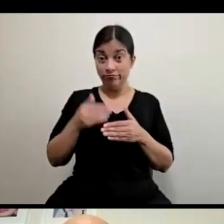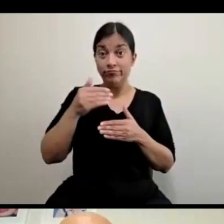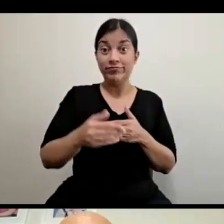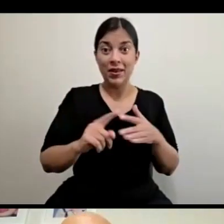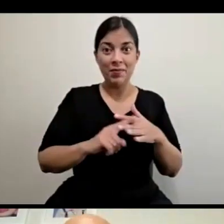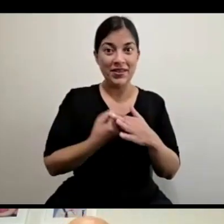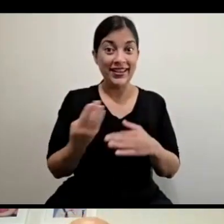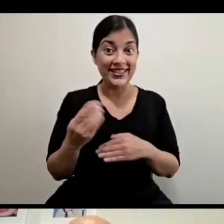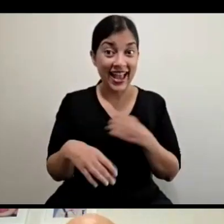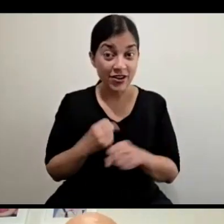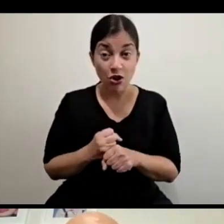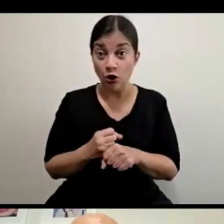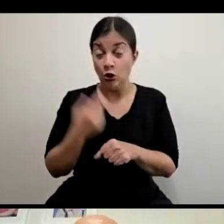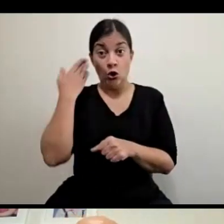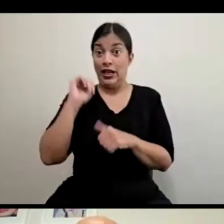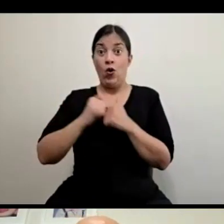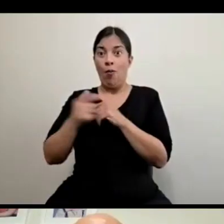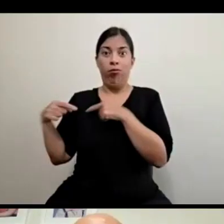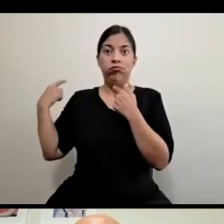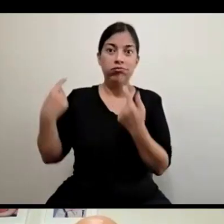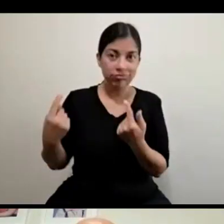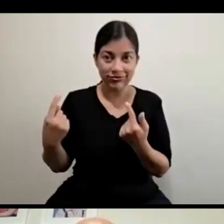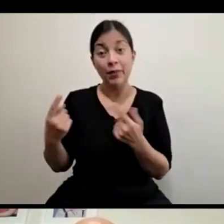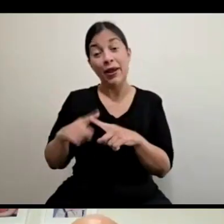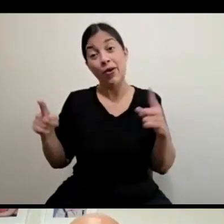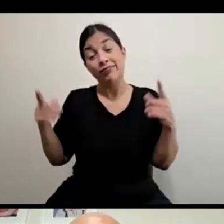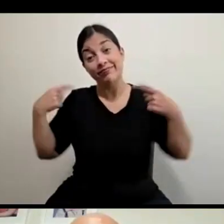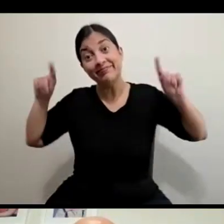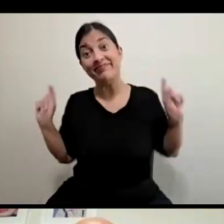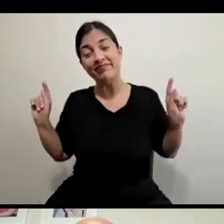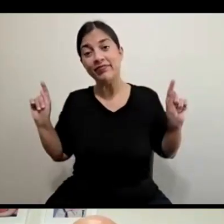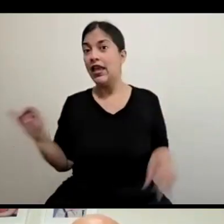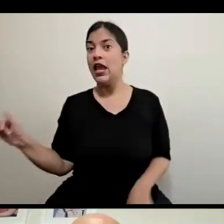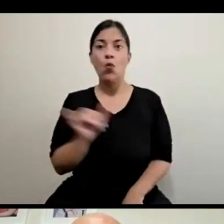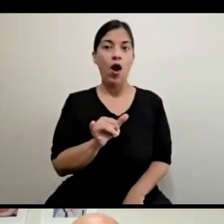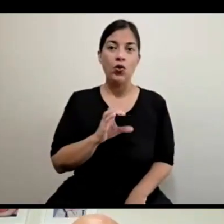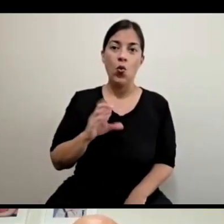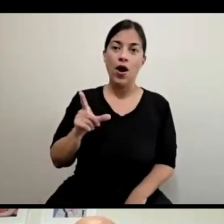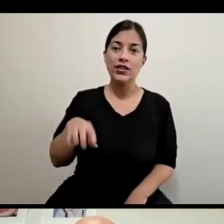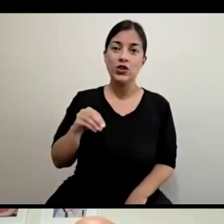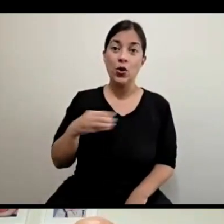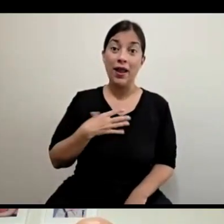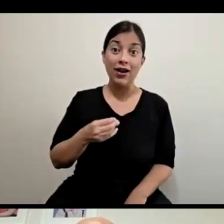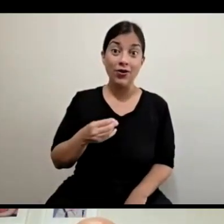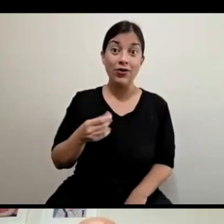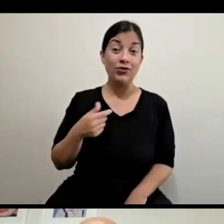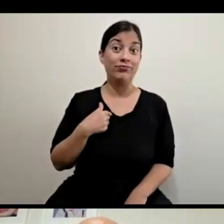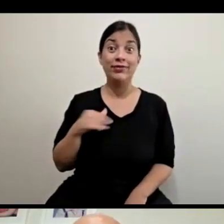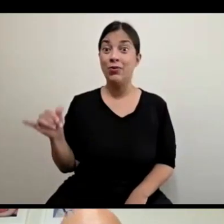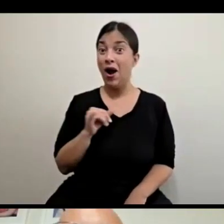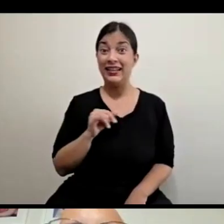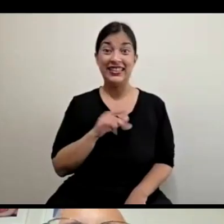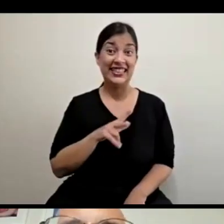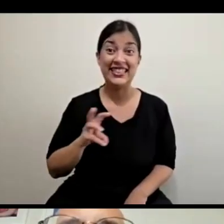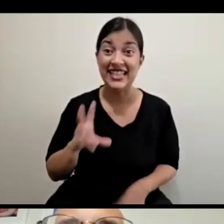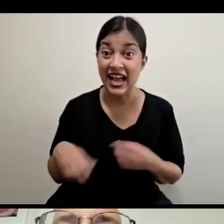llegado hasta aquí, pero pues, igual que Cuarzo Blanco tampoco ha sabido, yo no sé cómo ha llegado a los 36, pero bueno, por ahí vamos. Pero,